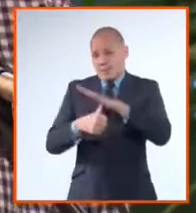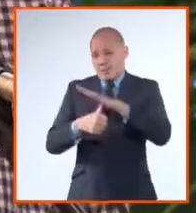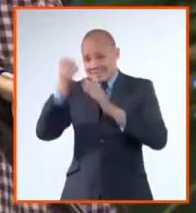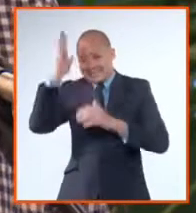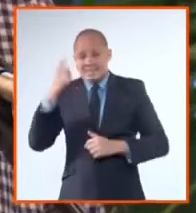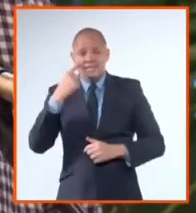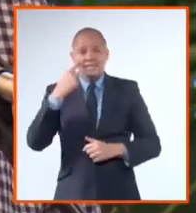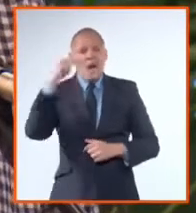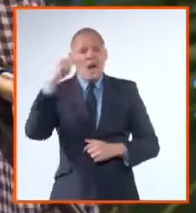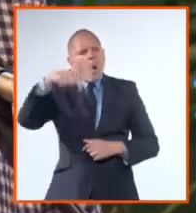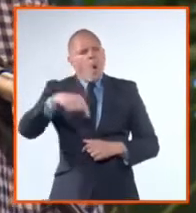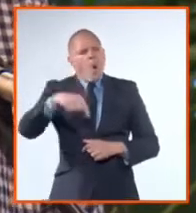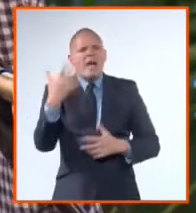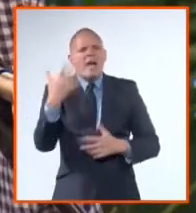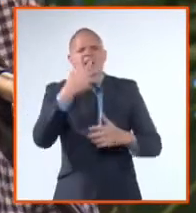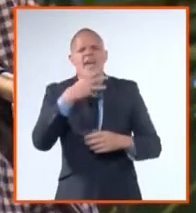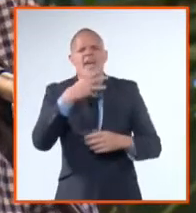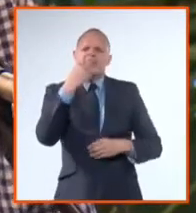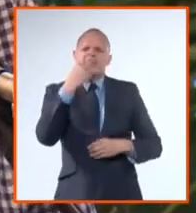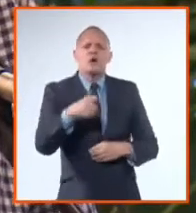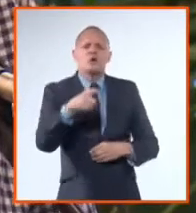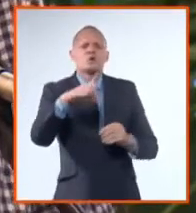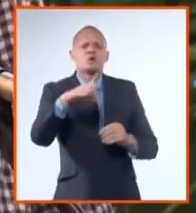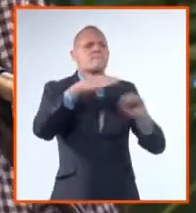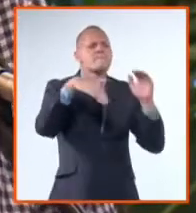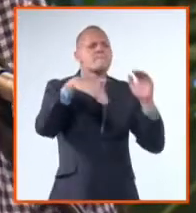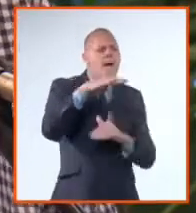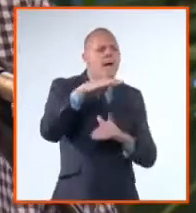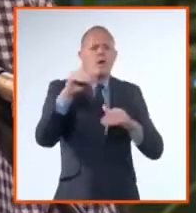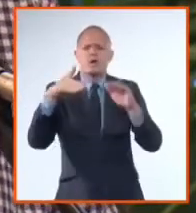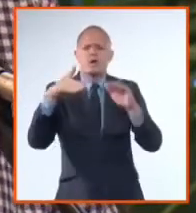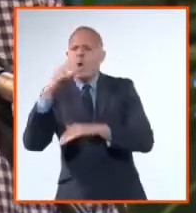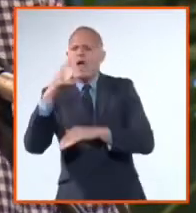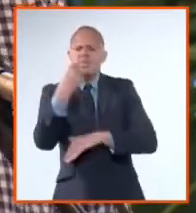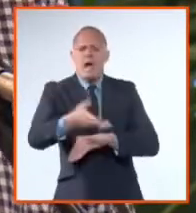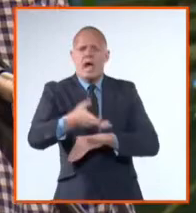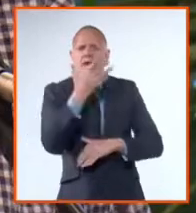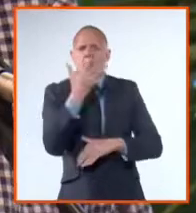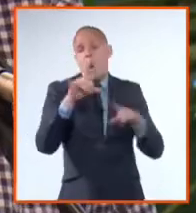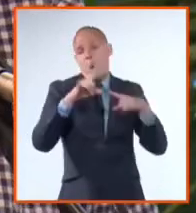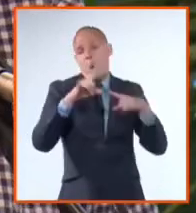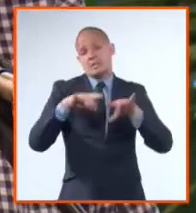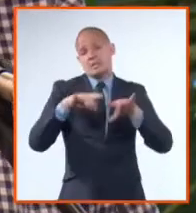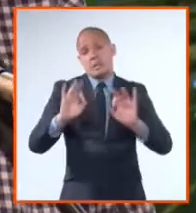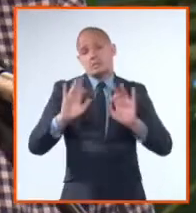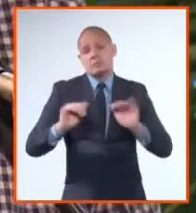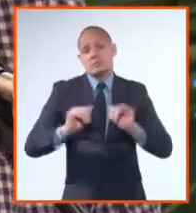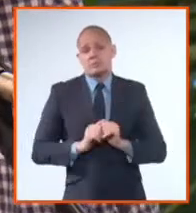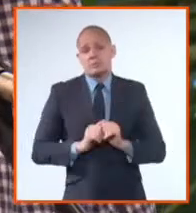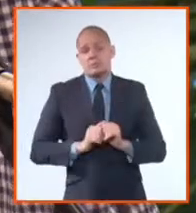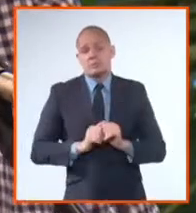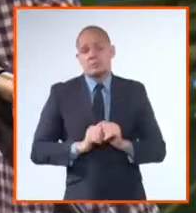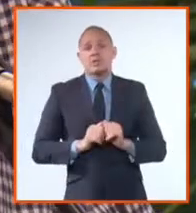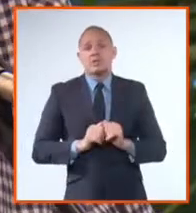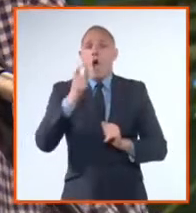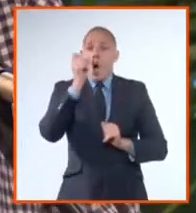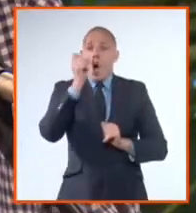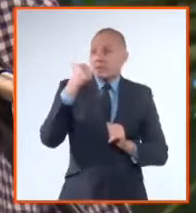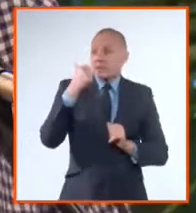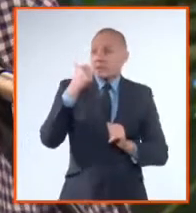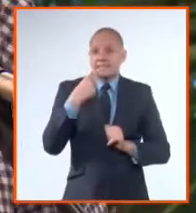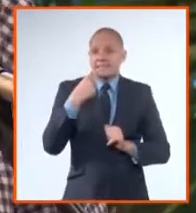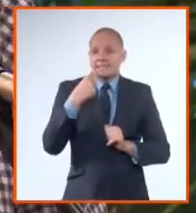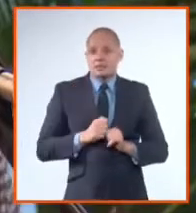científico. Actualmente la legislación actual ha descentralizado bastante eso, pero queda la Comisión Nacional, que está elaborando. Y